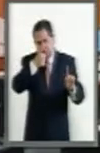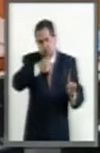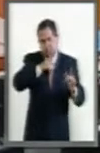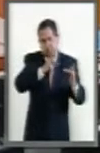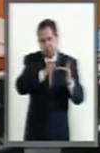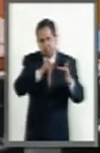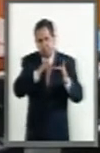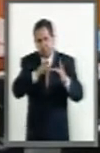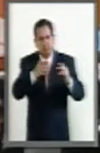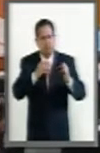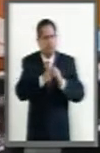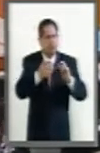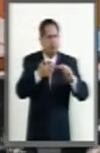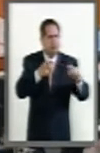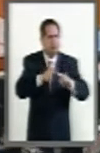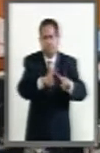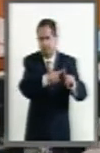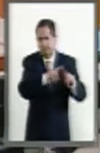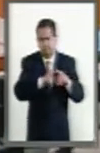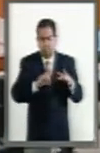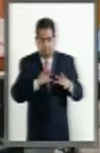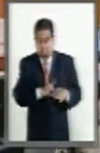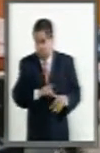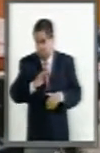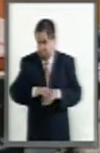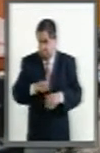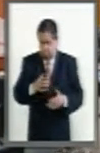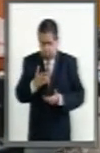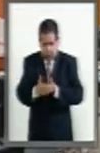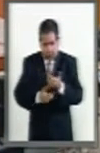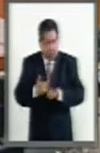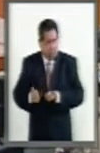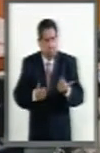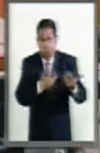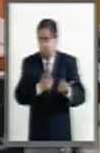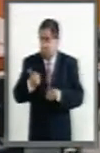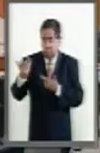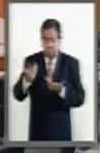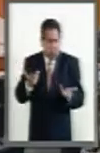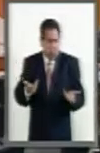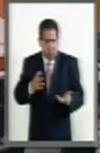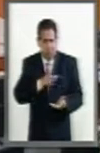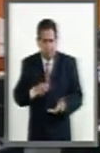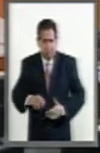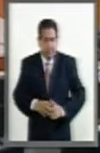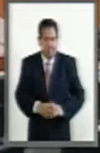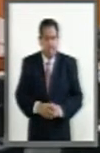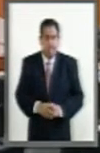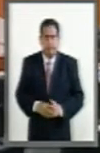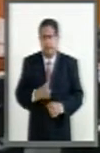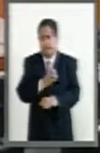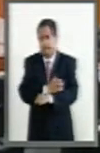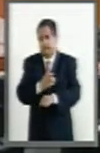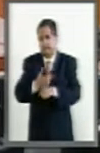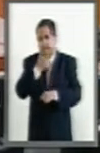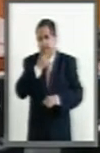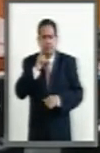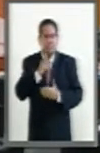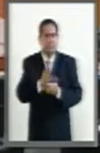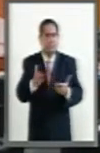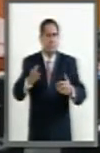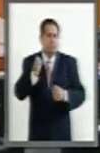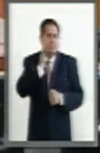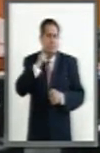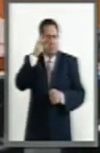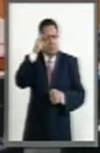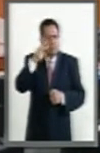bilaterales o multilaterales que incrementen nuestro comercio exterior en esa zona. Compañeras y compañeros, el Senado